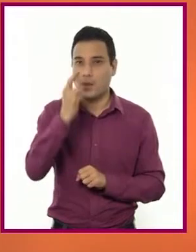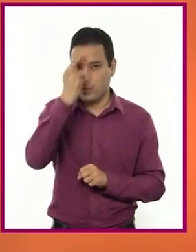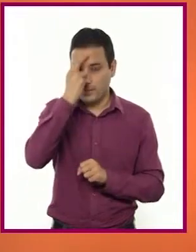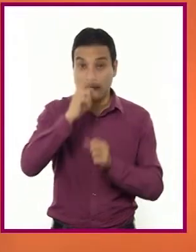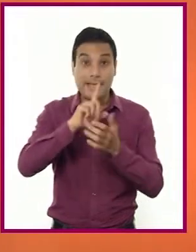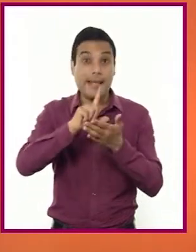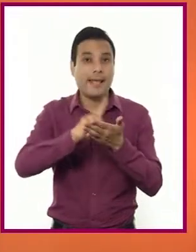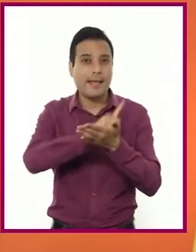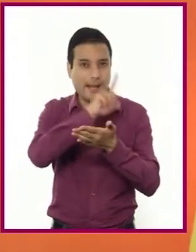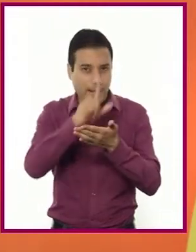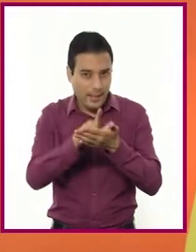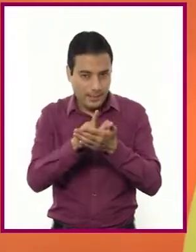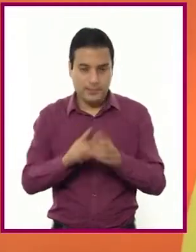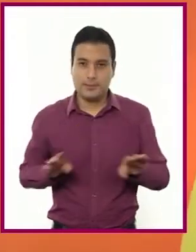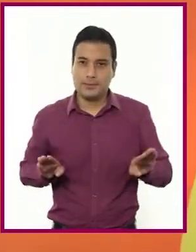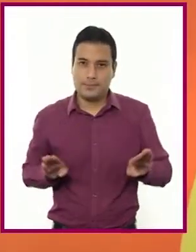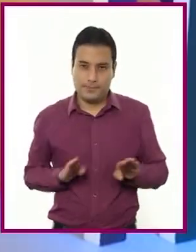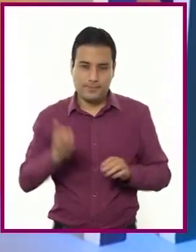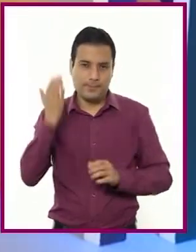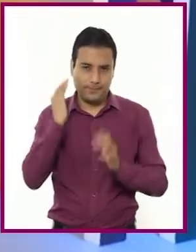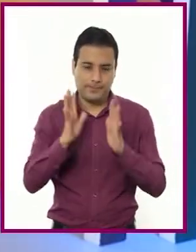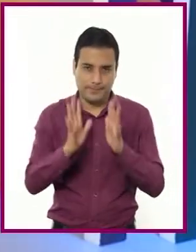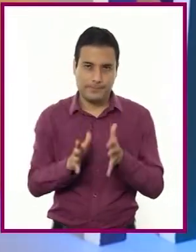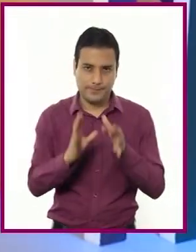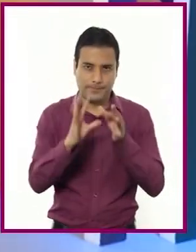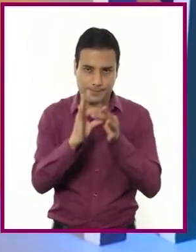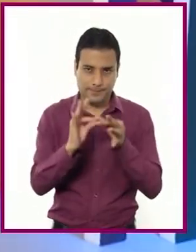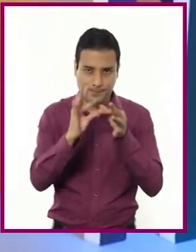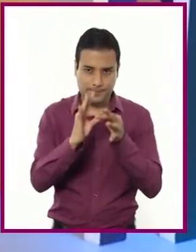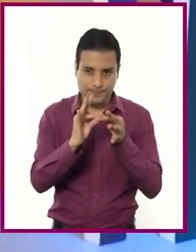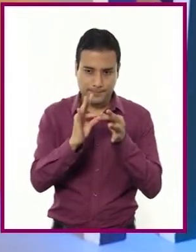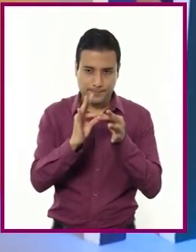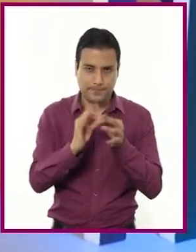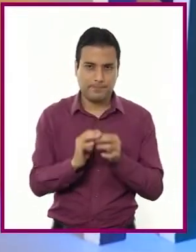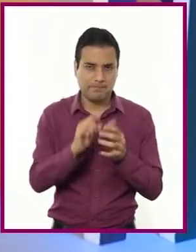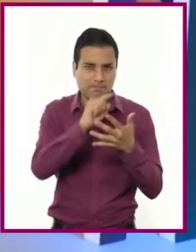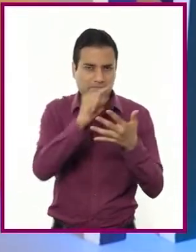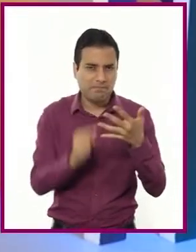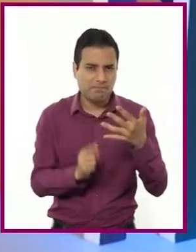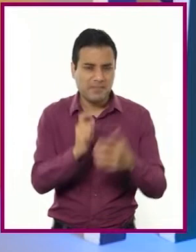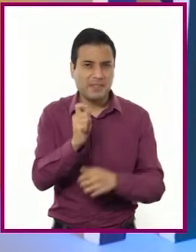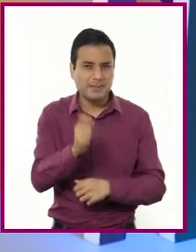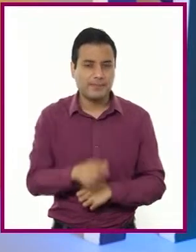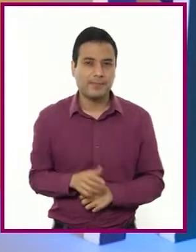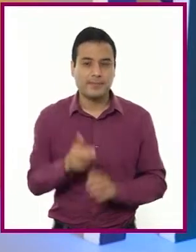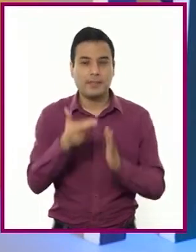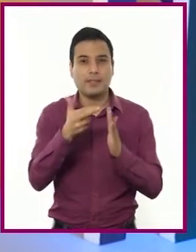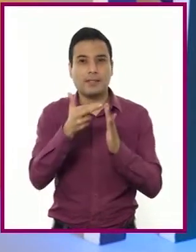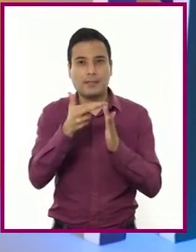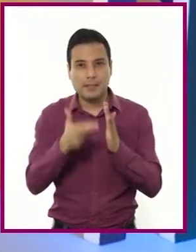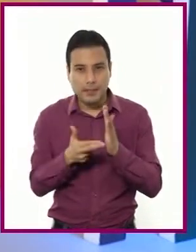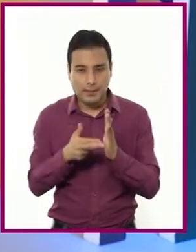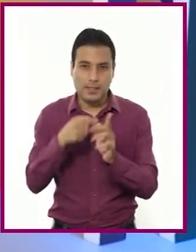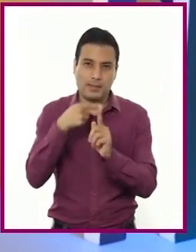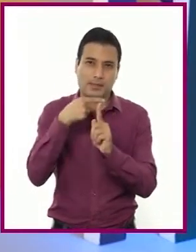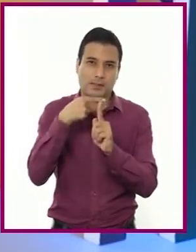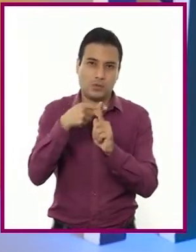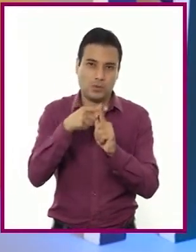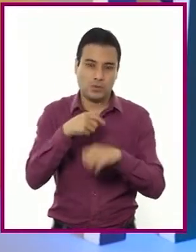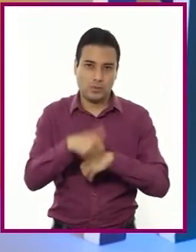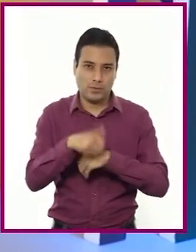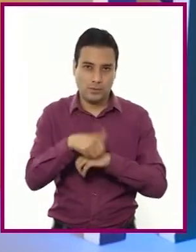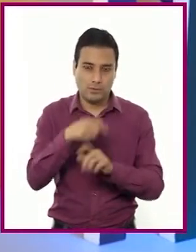propiedades aprendidas anteriormente. Algunas de ellas son las reglas de la adición de números positivos